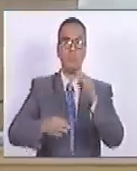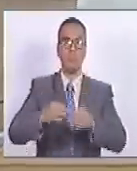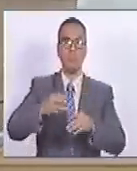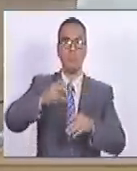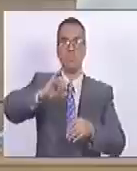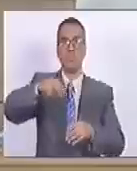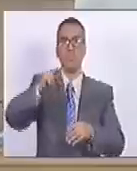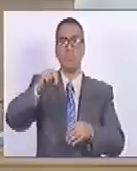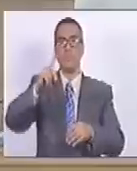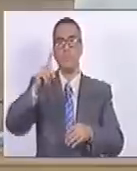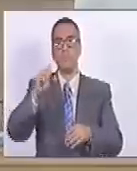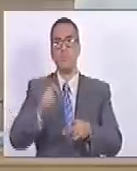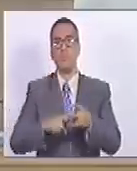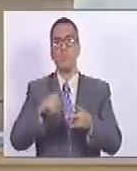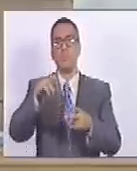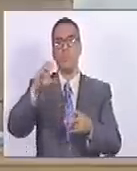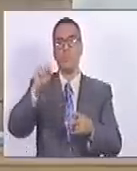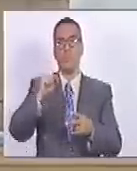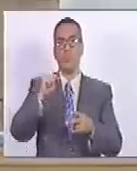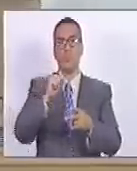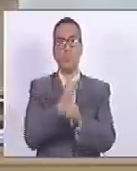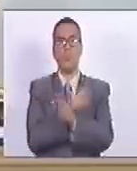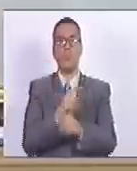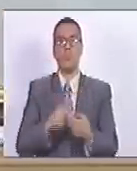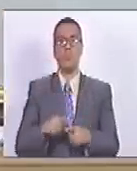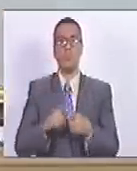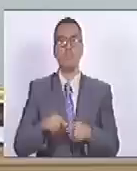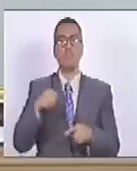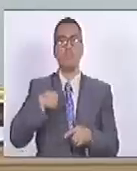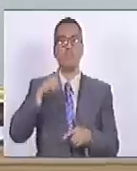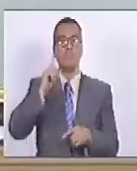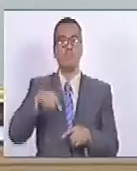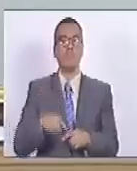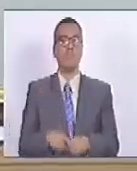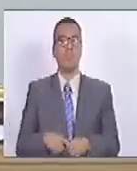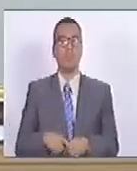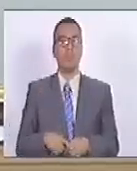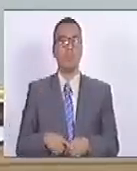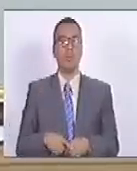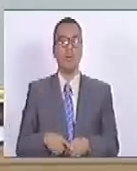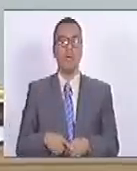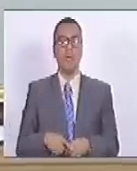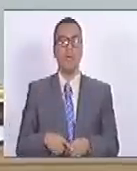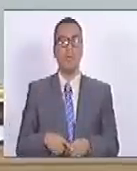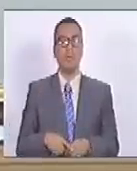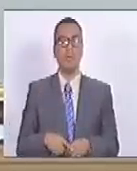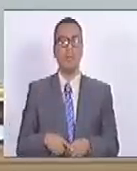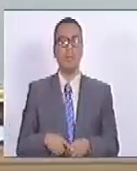judías, de comunistas, de homosexuales, en campos de concentración nazi. Sí.